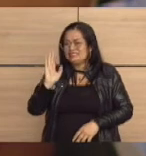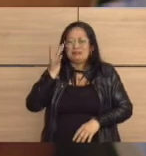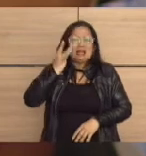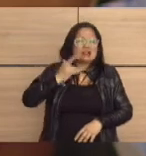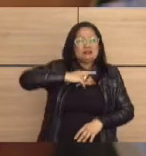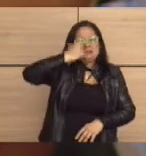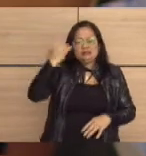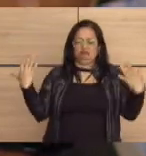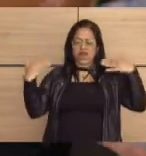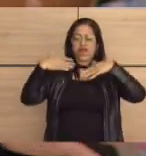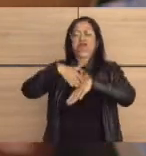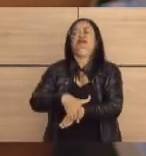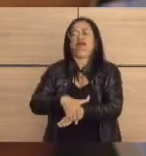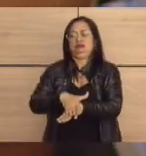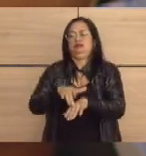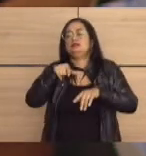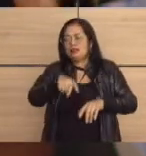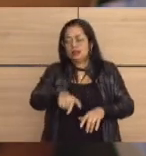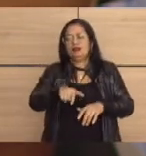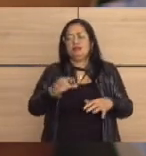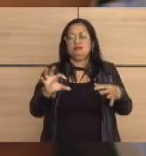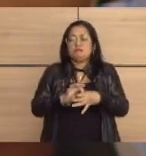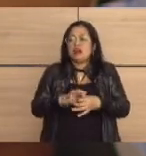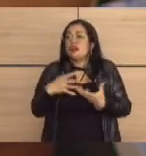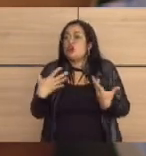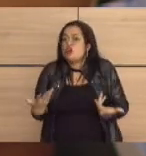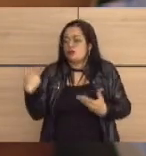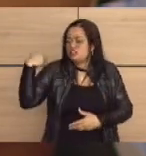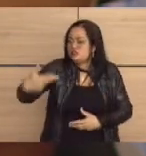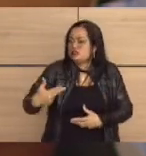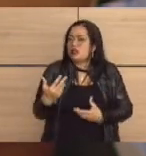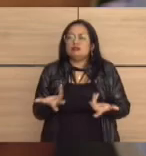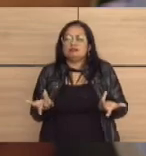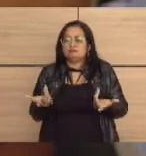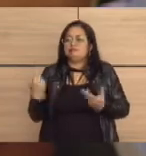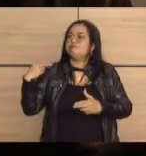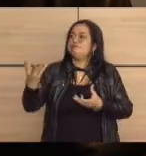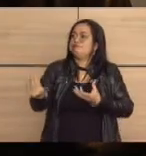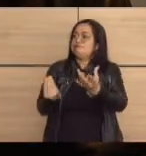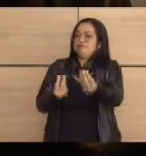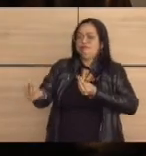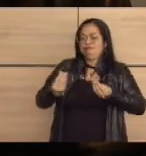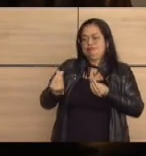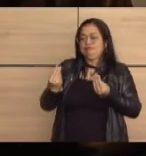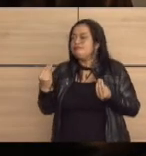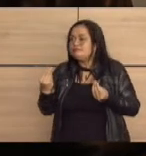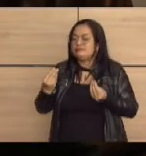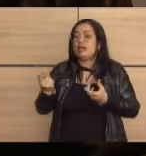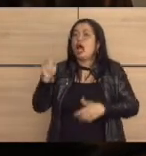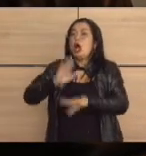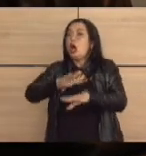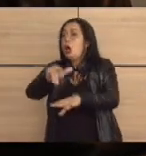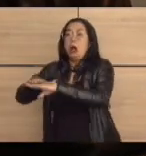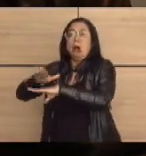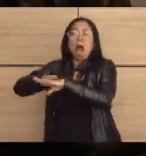continente, y que nunca ha sabido bien de qué echar mano para su relato, ¿no? Entonces tampoco vamos a echarnos la culpa de que es que nosotros